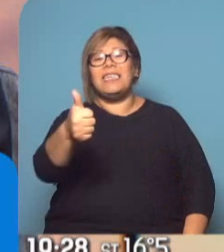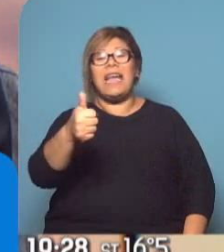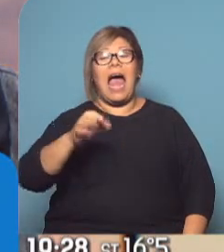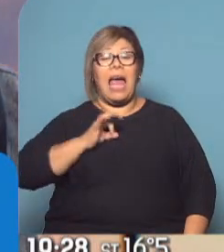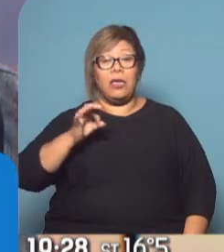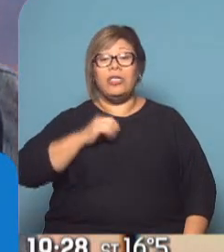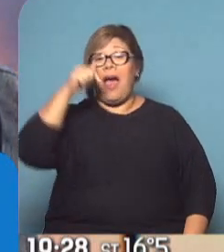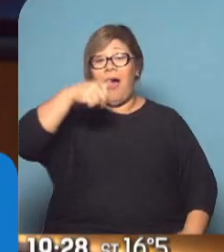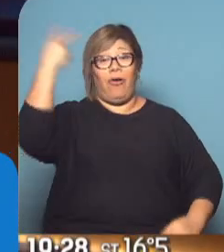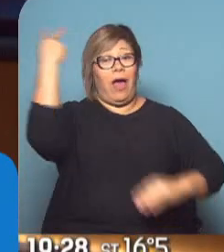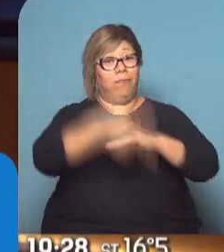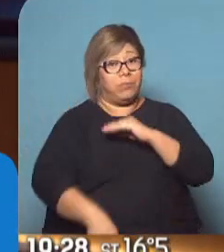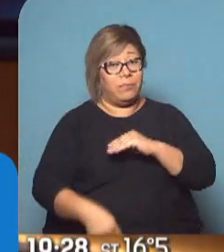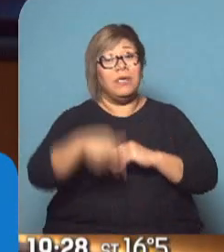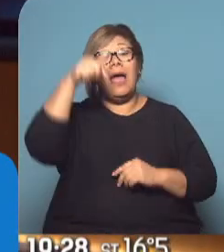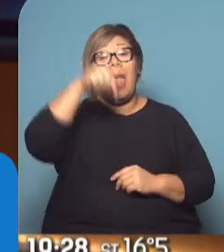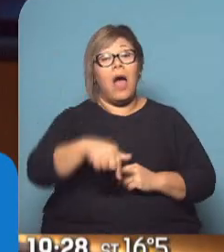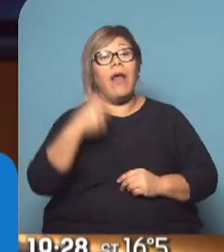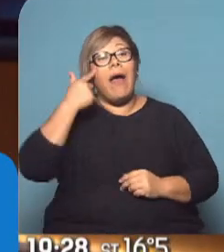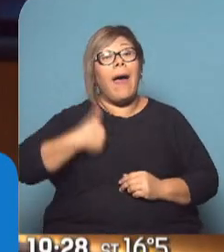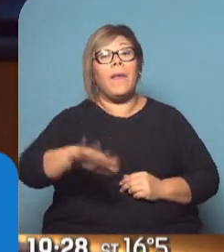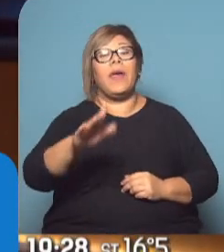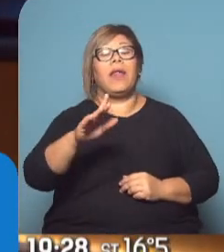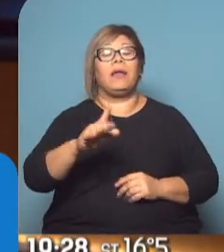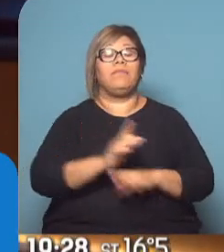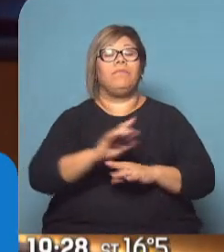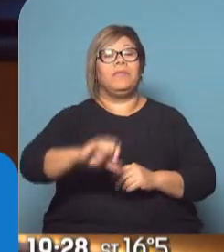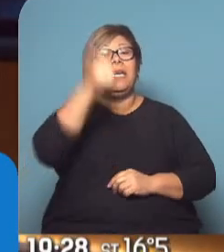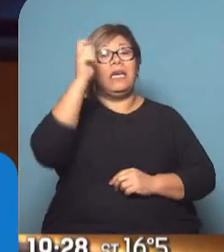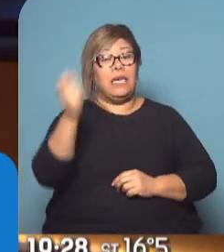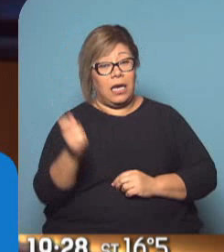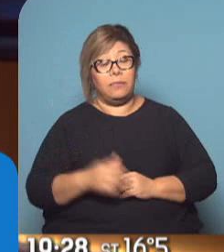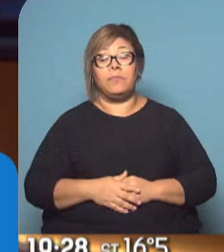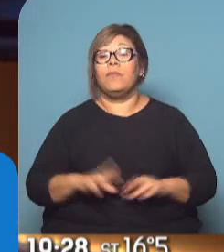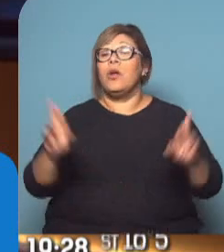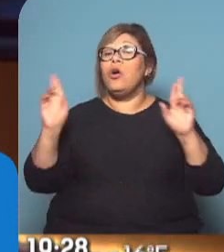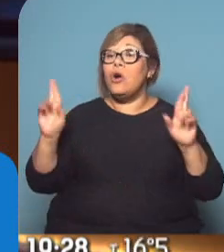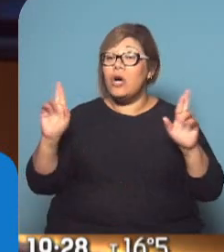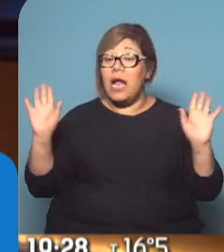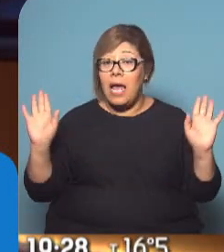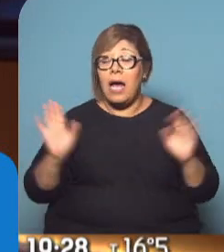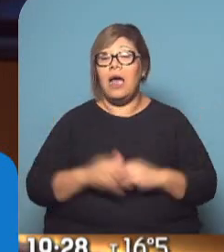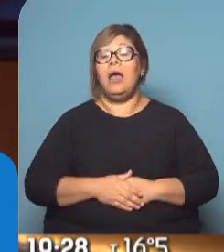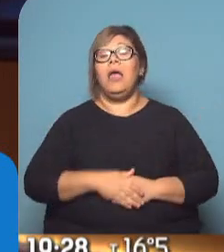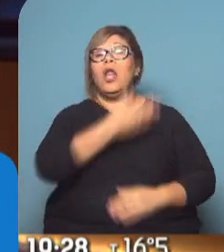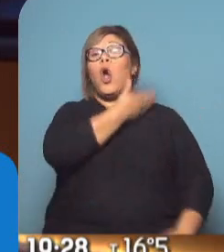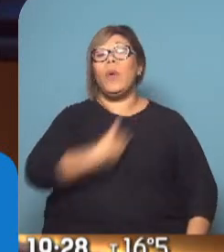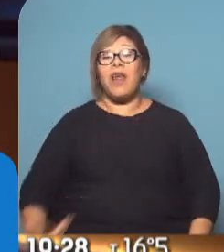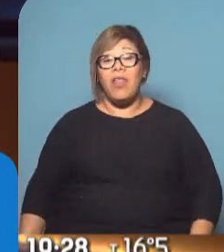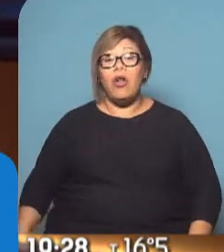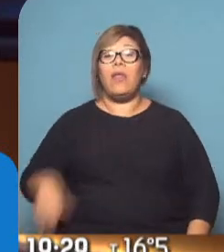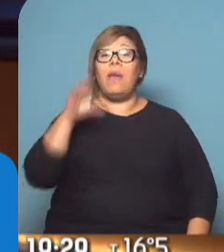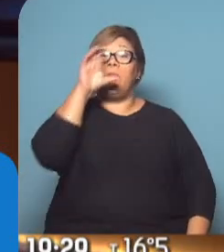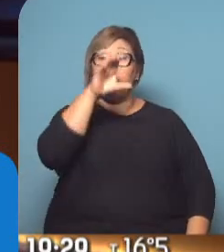las elecciones bueno esperemos que prontamente el gobernador de la provincia convoque a elecciones dando señales claras